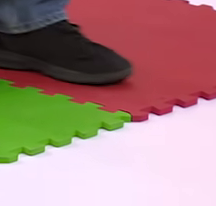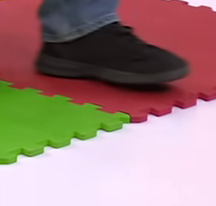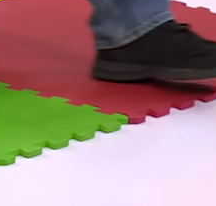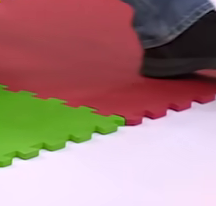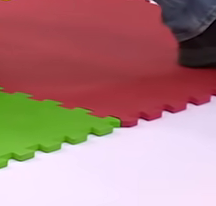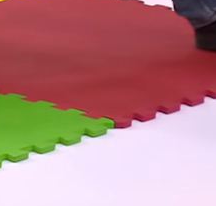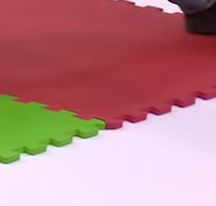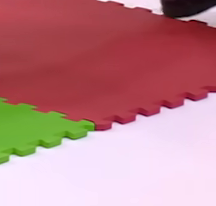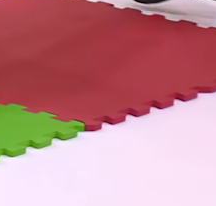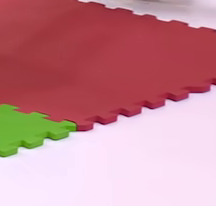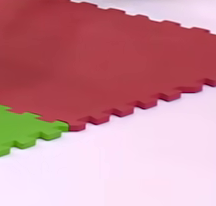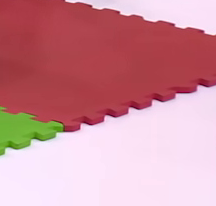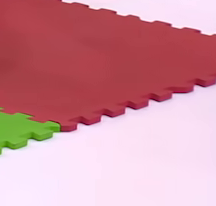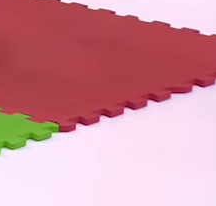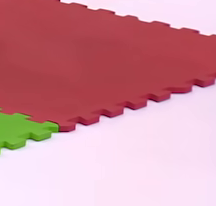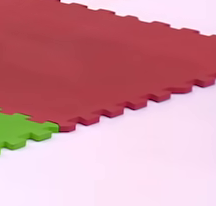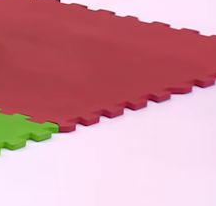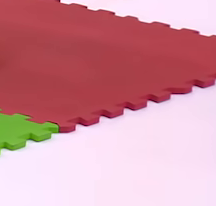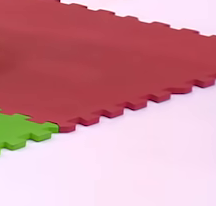1, 2, 3, 4.